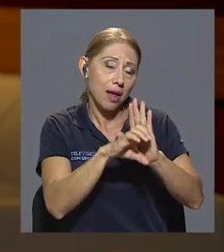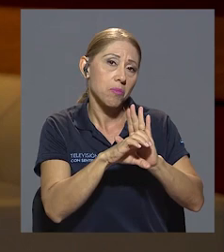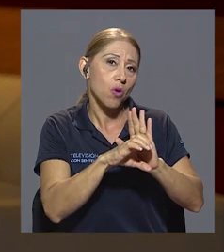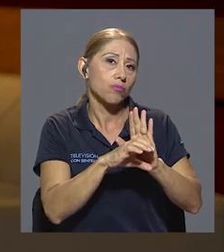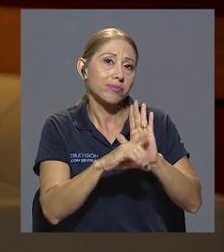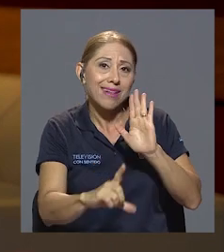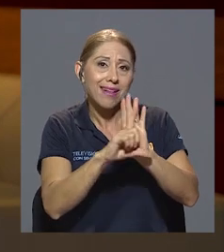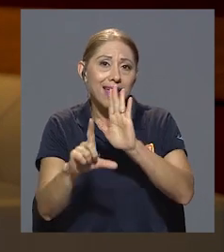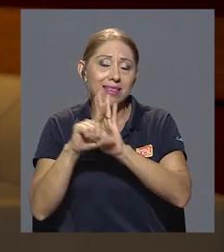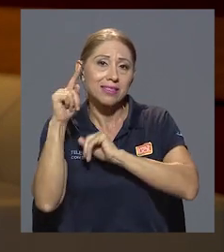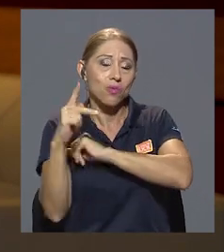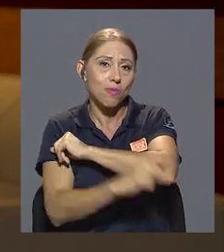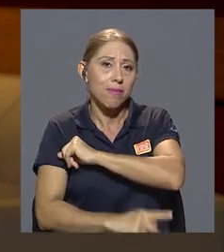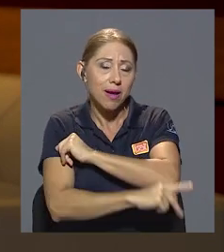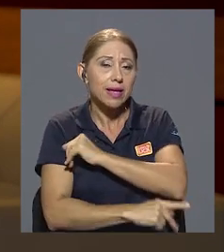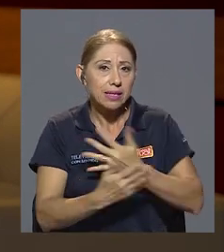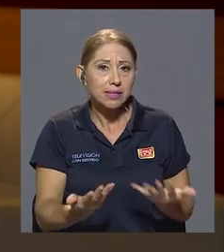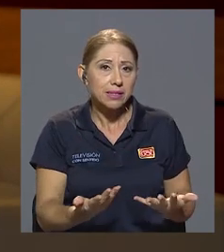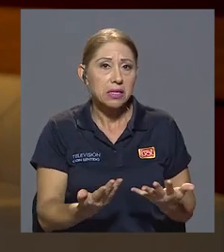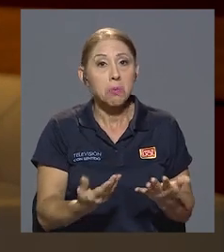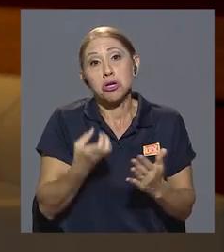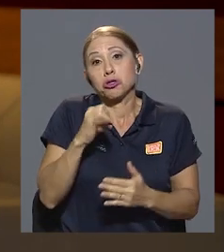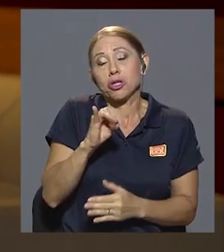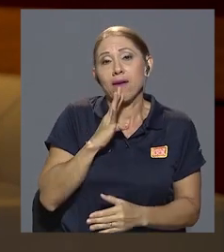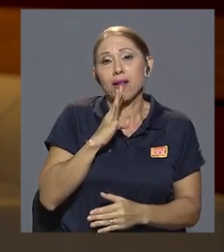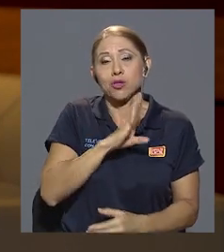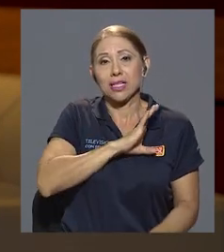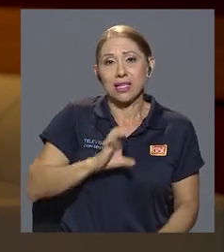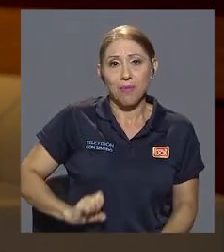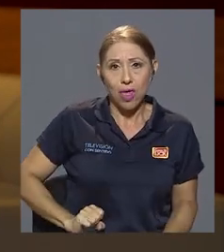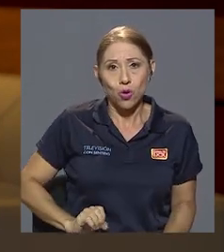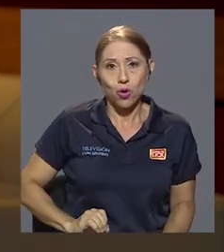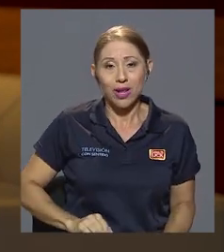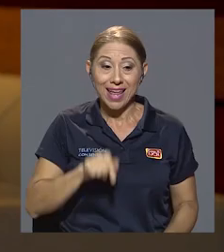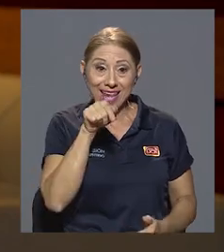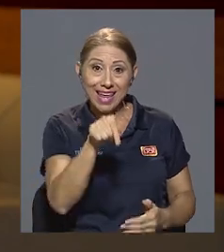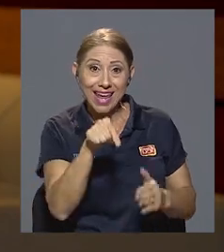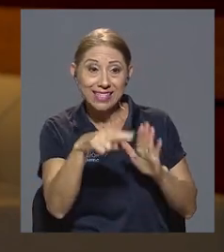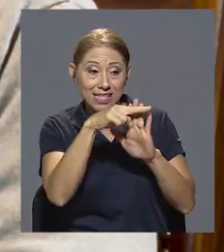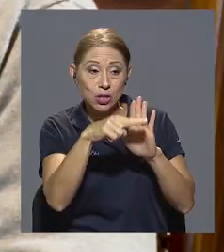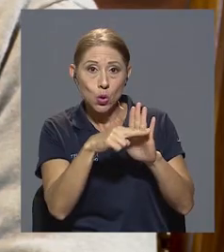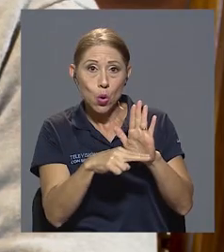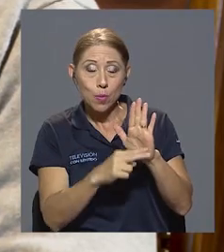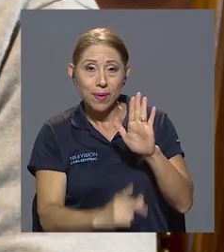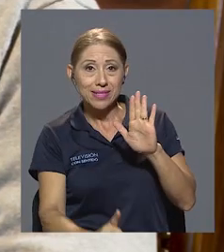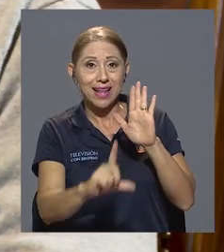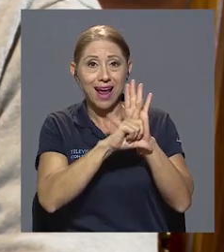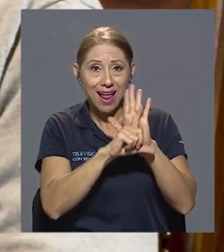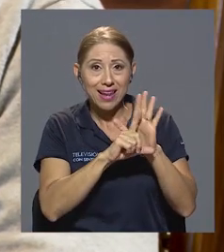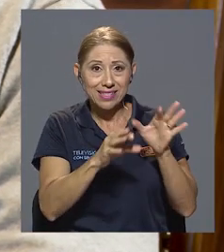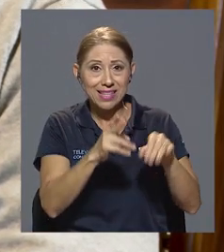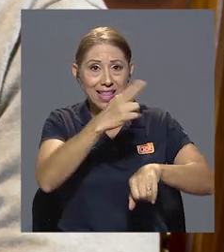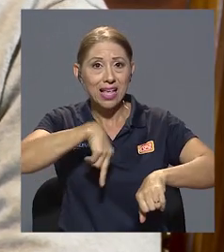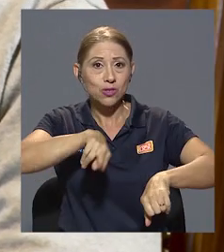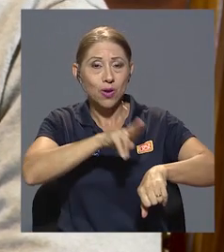de una nación verdad de un país de el salvador que ese cuerpo jurídico nacional es que no es